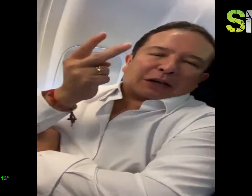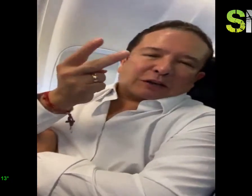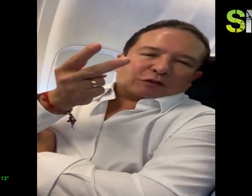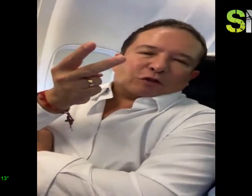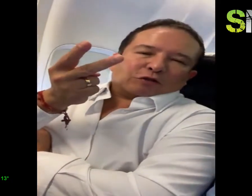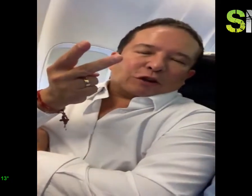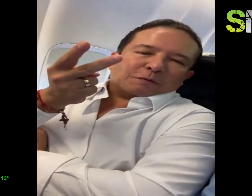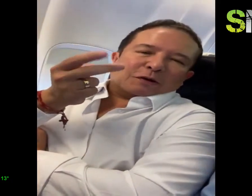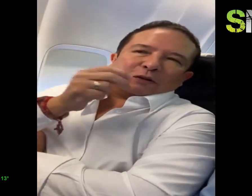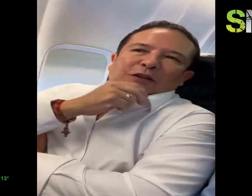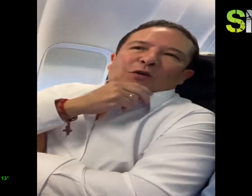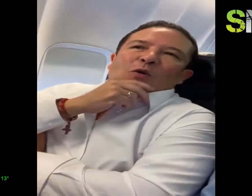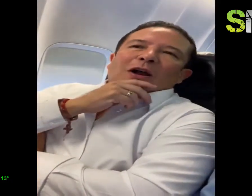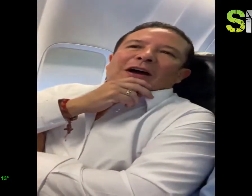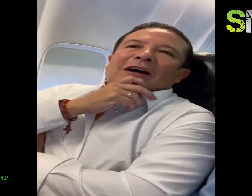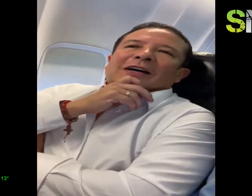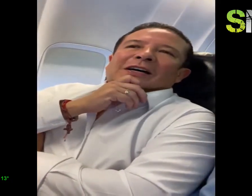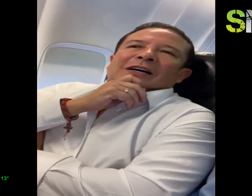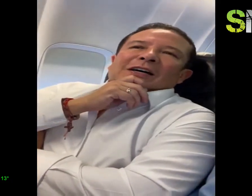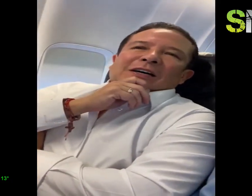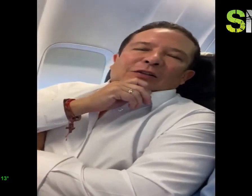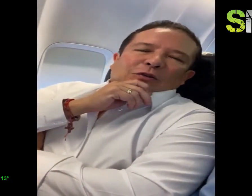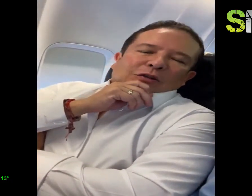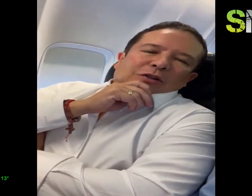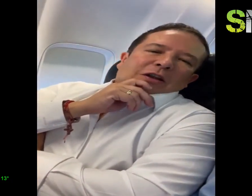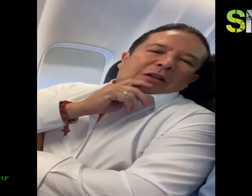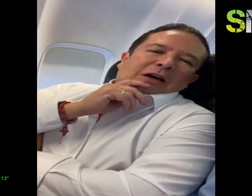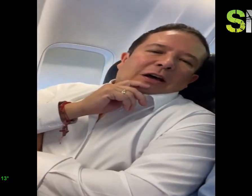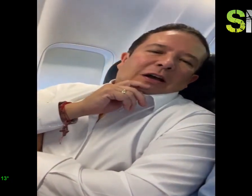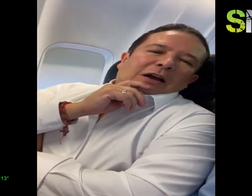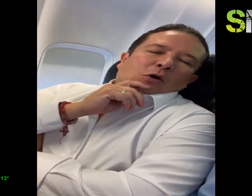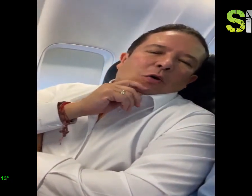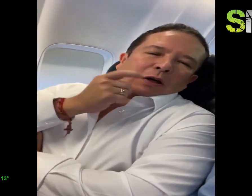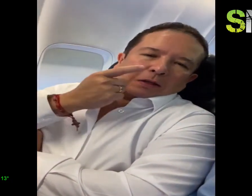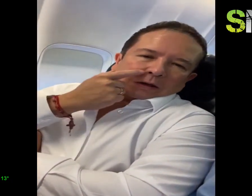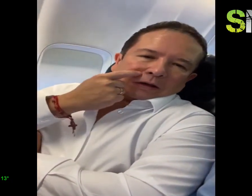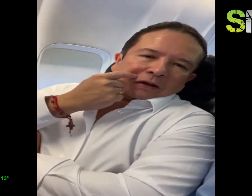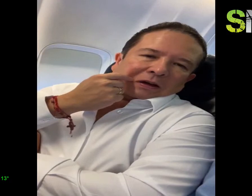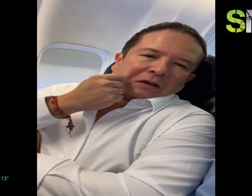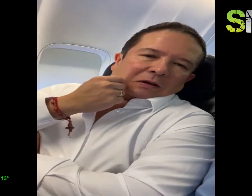Y aparte aquí son 2 horas menos en Tijuana. Entonces traes